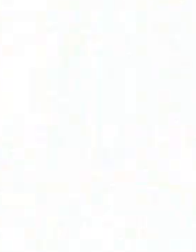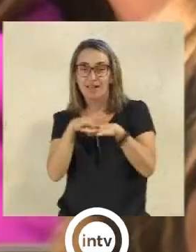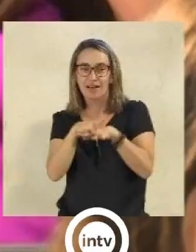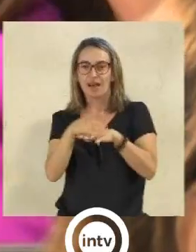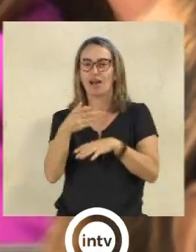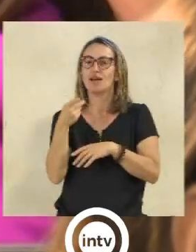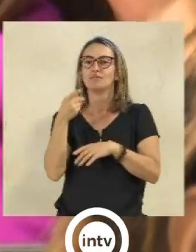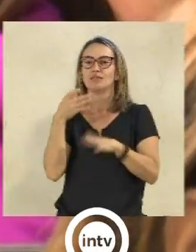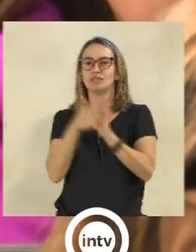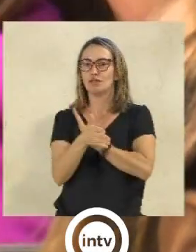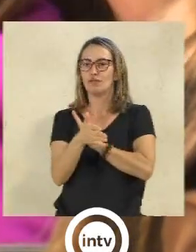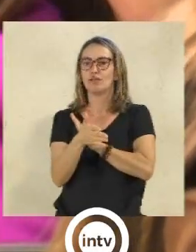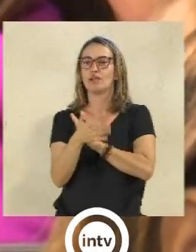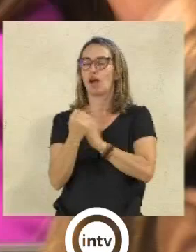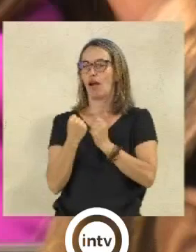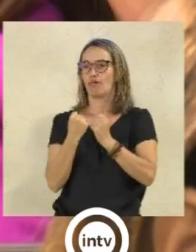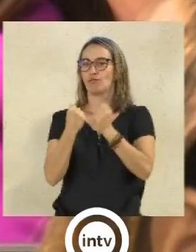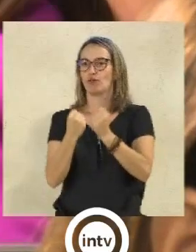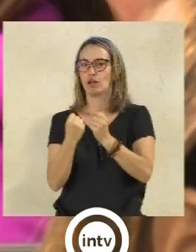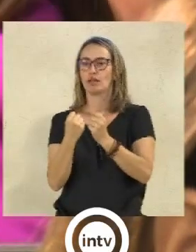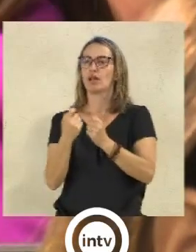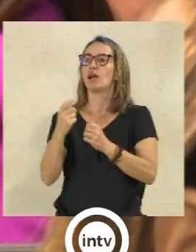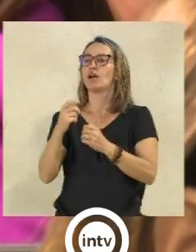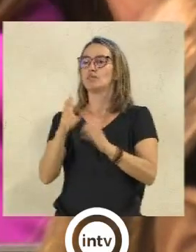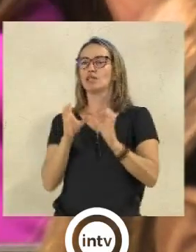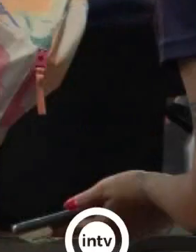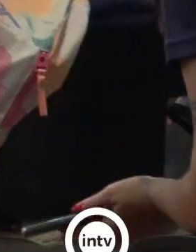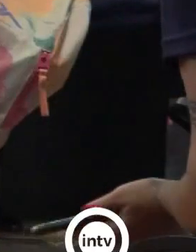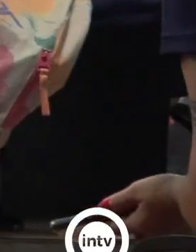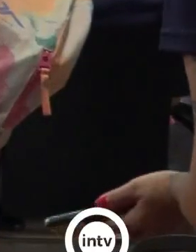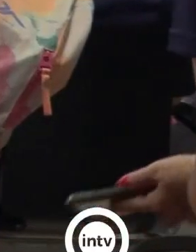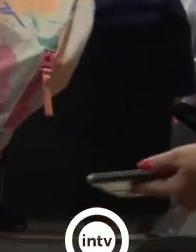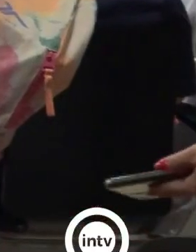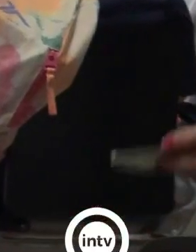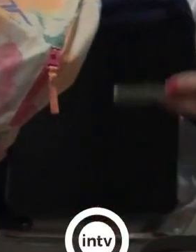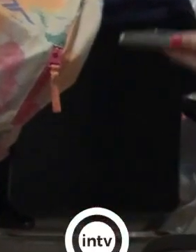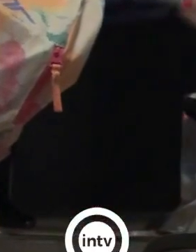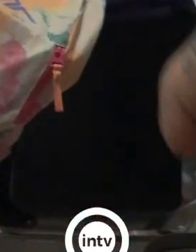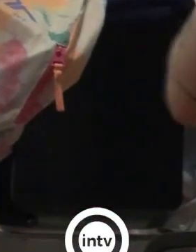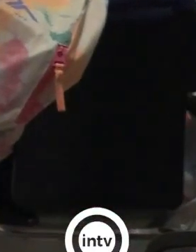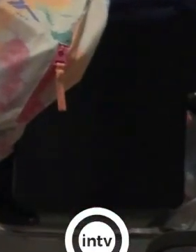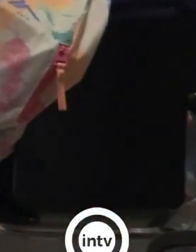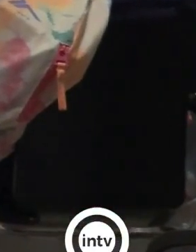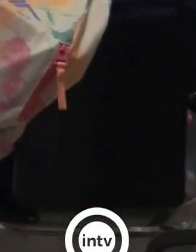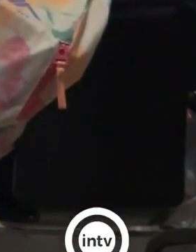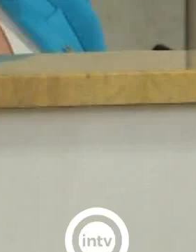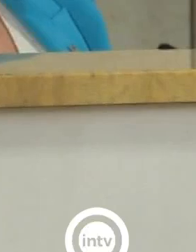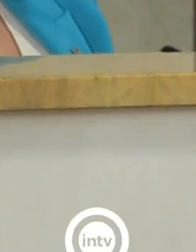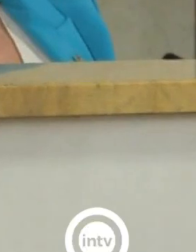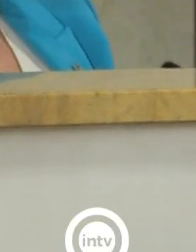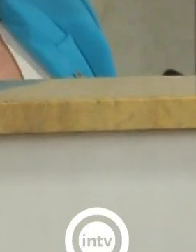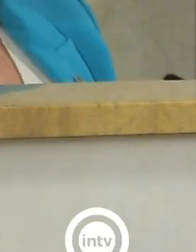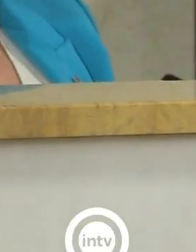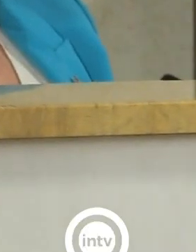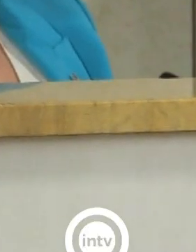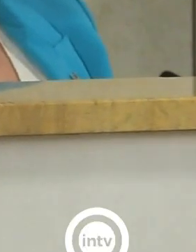punteros poder estar en en reuniones internacionales donde se deciden cosas que al final van a ser para Almería un pleno movido polémico y en el que